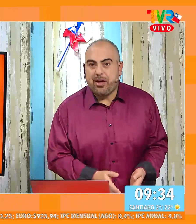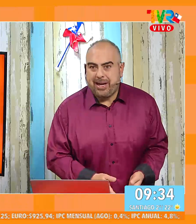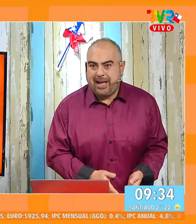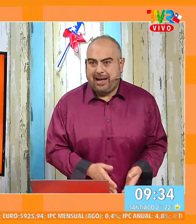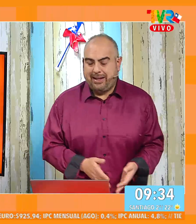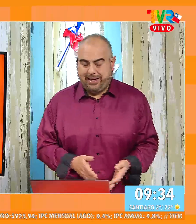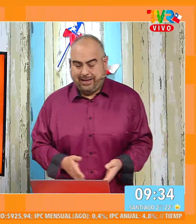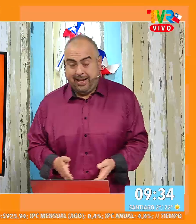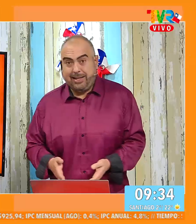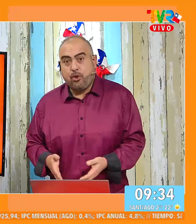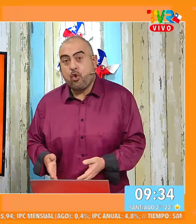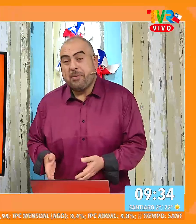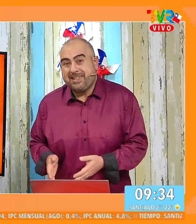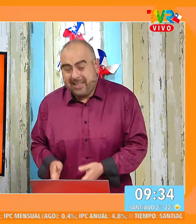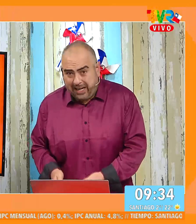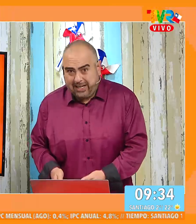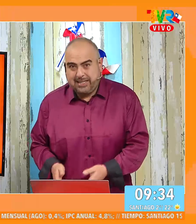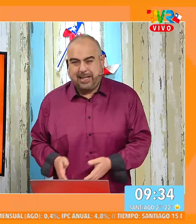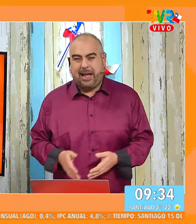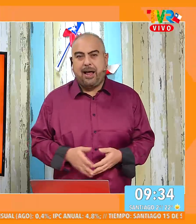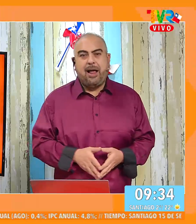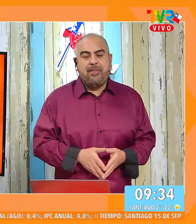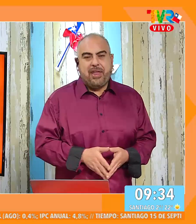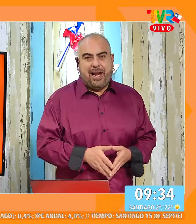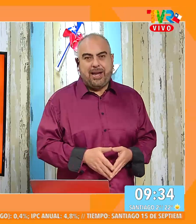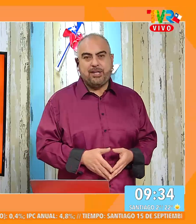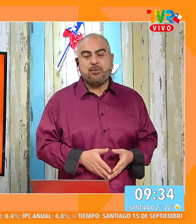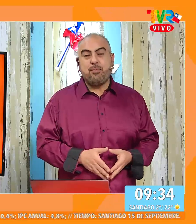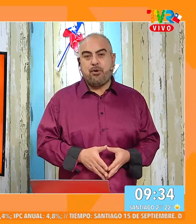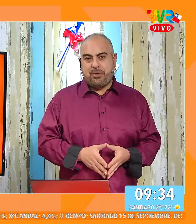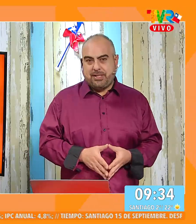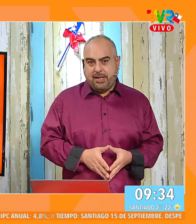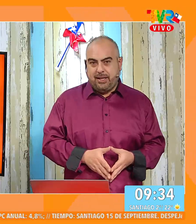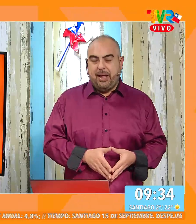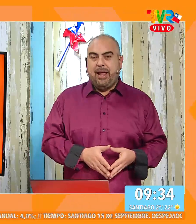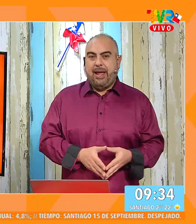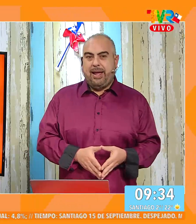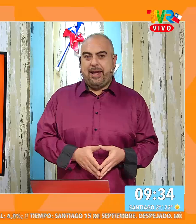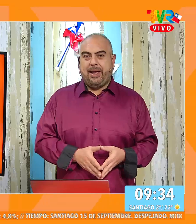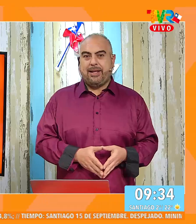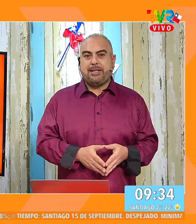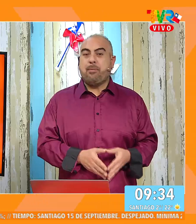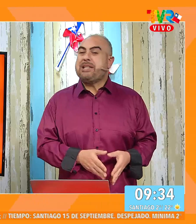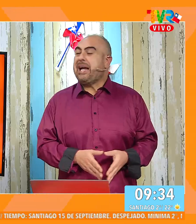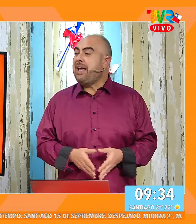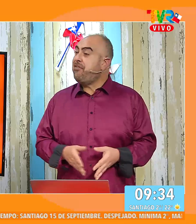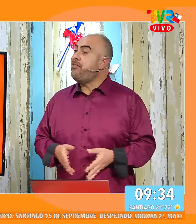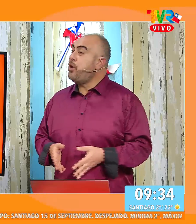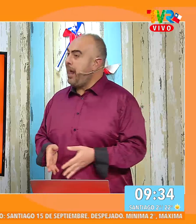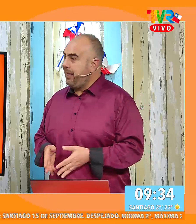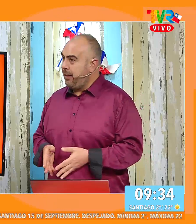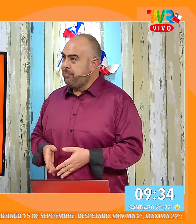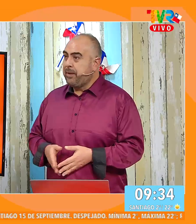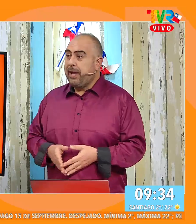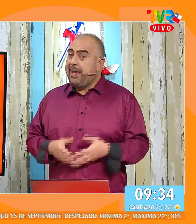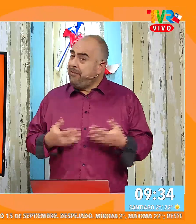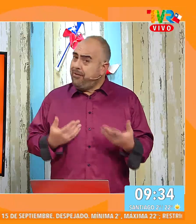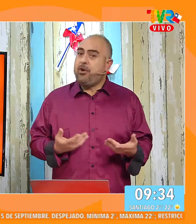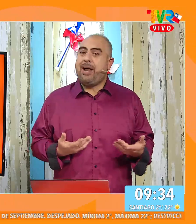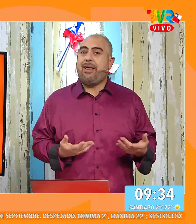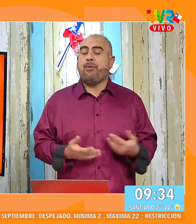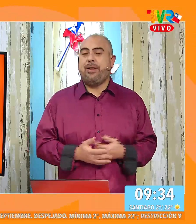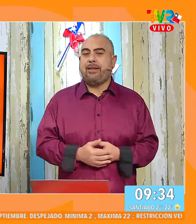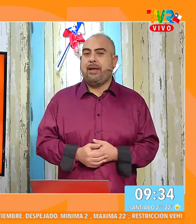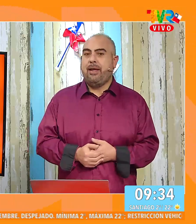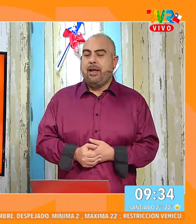dentro de este documental que se da de Alanis Moritz se muestra que ella fue violada. Ella